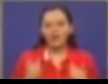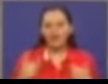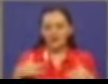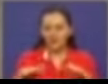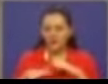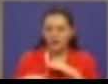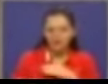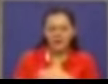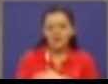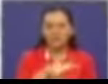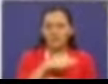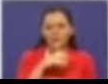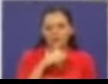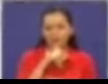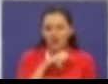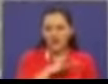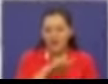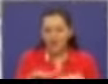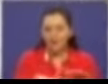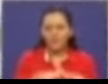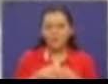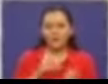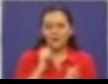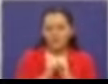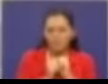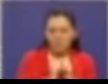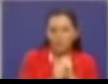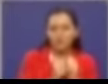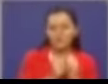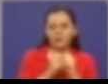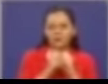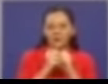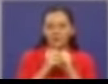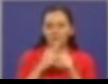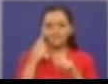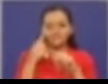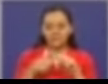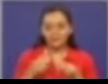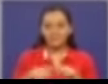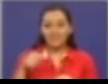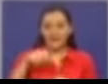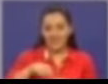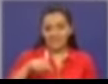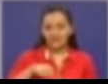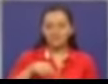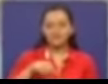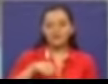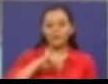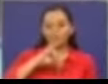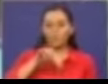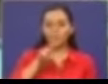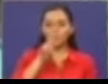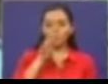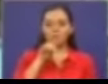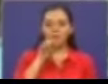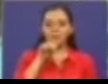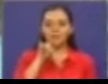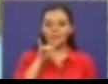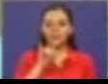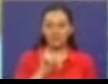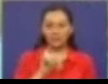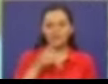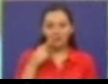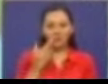en donde se practican deportes de aventura. Esta es la tierra de Jumanti, el cacique quien a costa de su vida defendió su